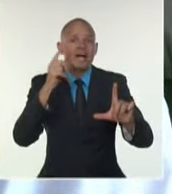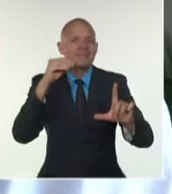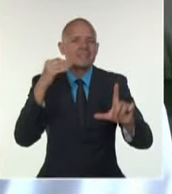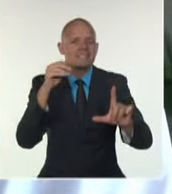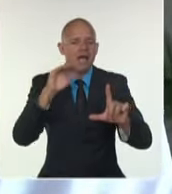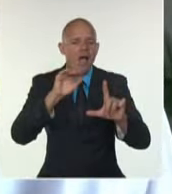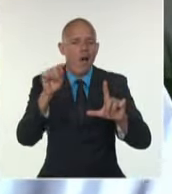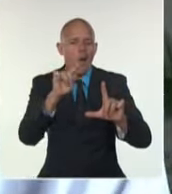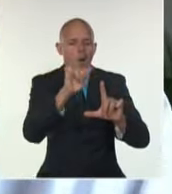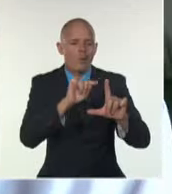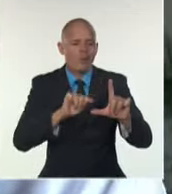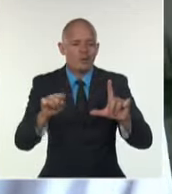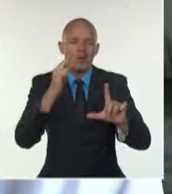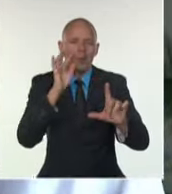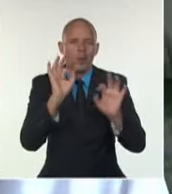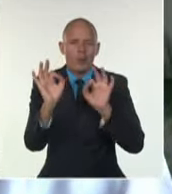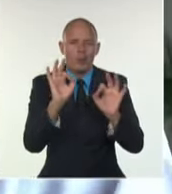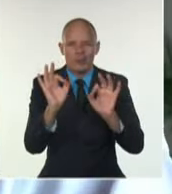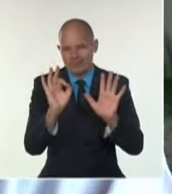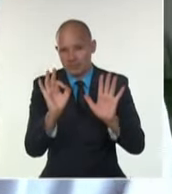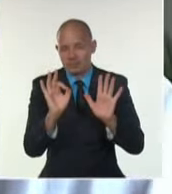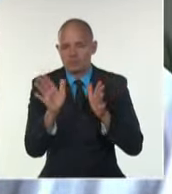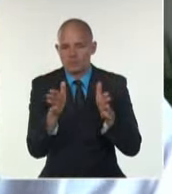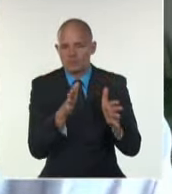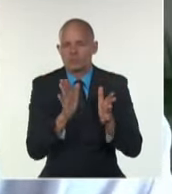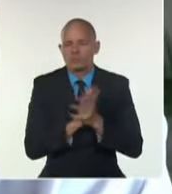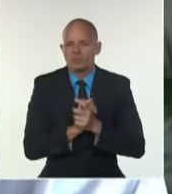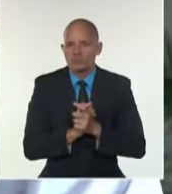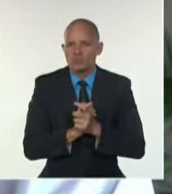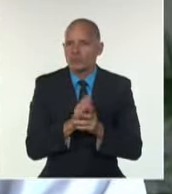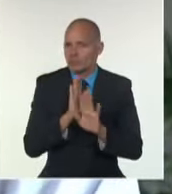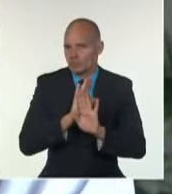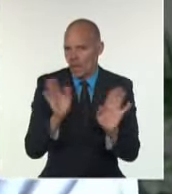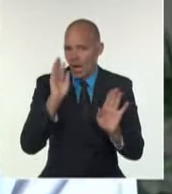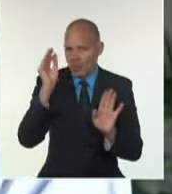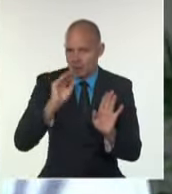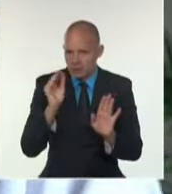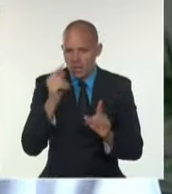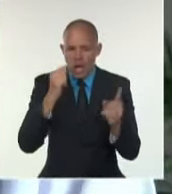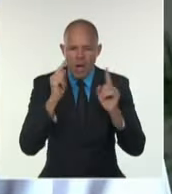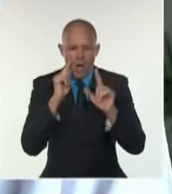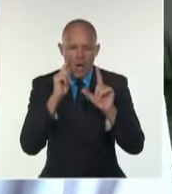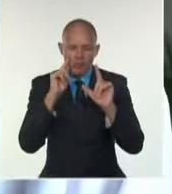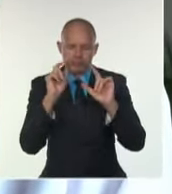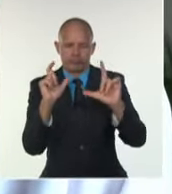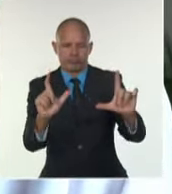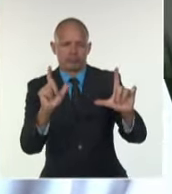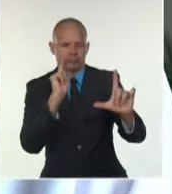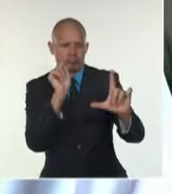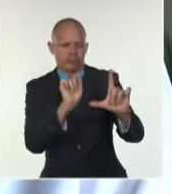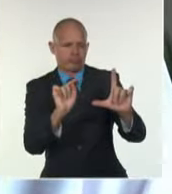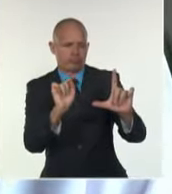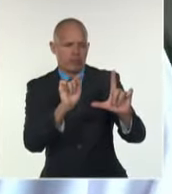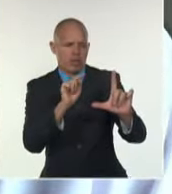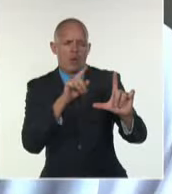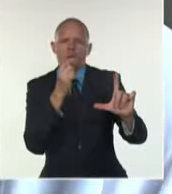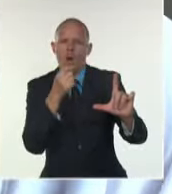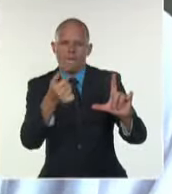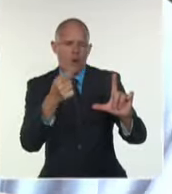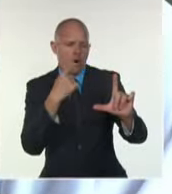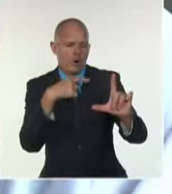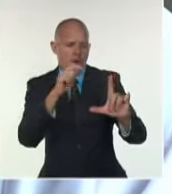para la función normal. Entonces, esa idea de eliminar todo lo que está mal y conservar todo lo que está bien, dentro de lo